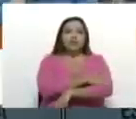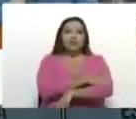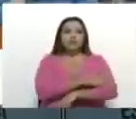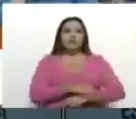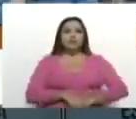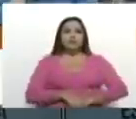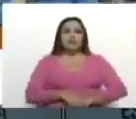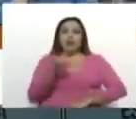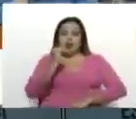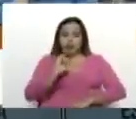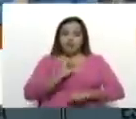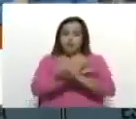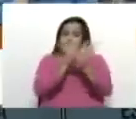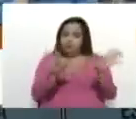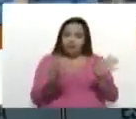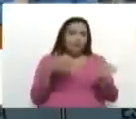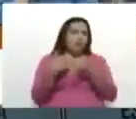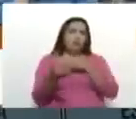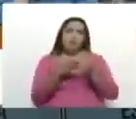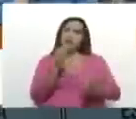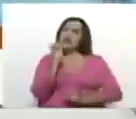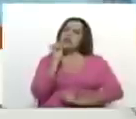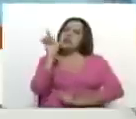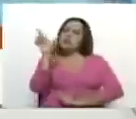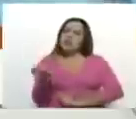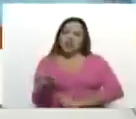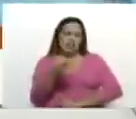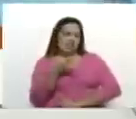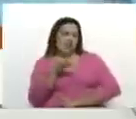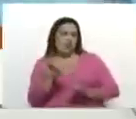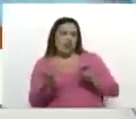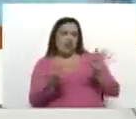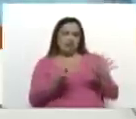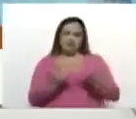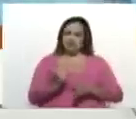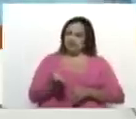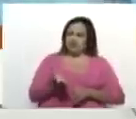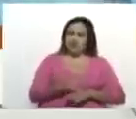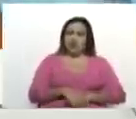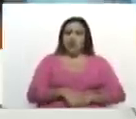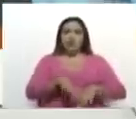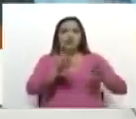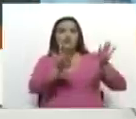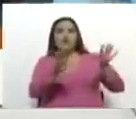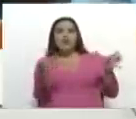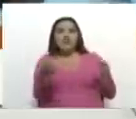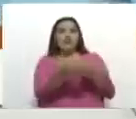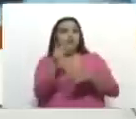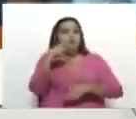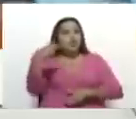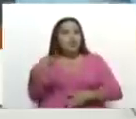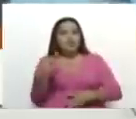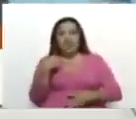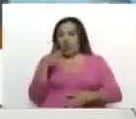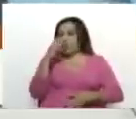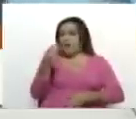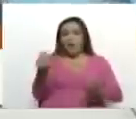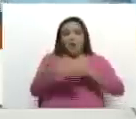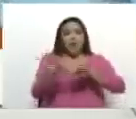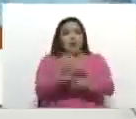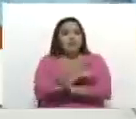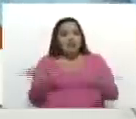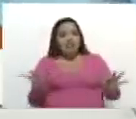a quien le duela árdale a quien le arda son por lo menos nueve grupos políticos que no que no se soportan entre Sí